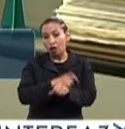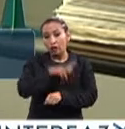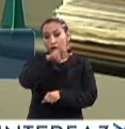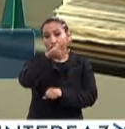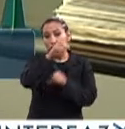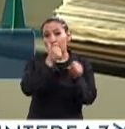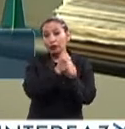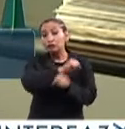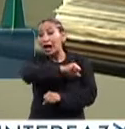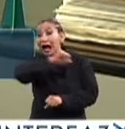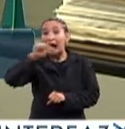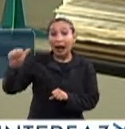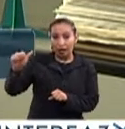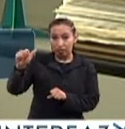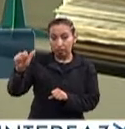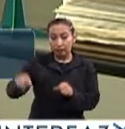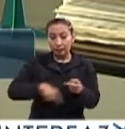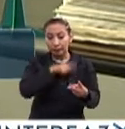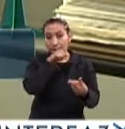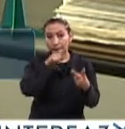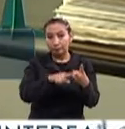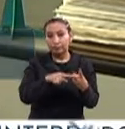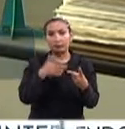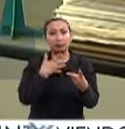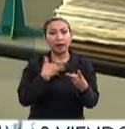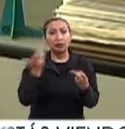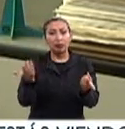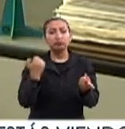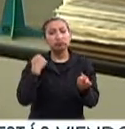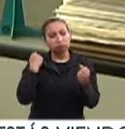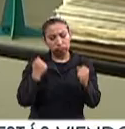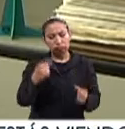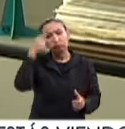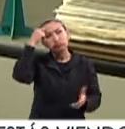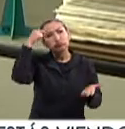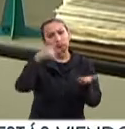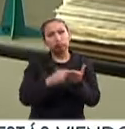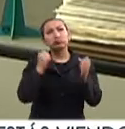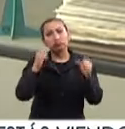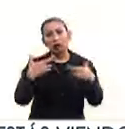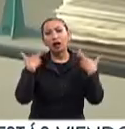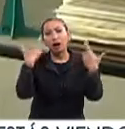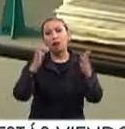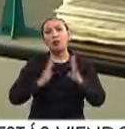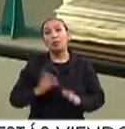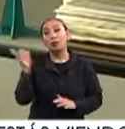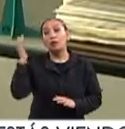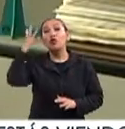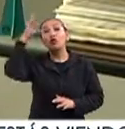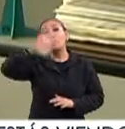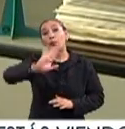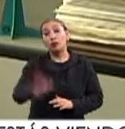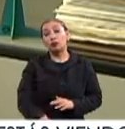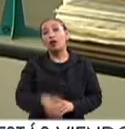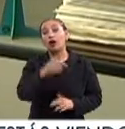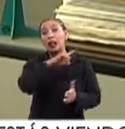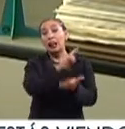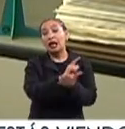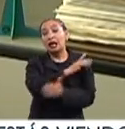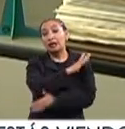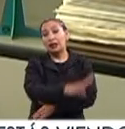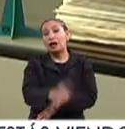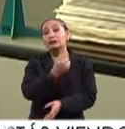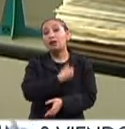18 años y en segundo, pues tener la firme convicción de donar su cuerpo. La Ley General de Salud